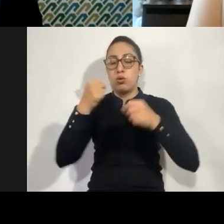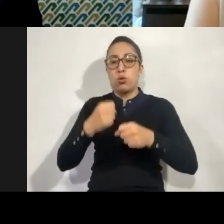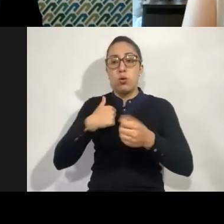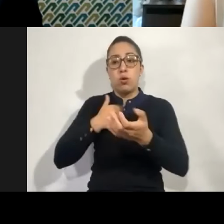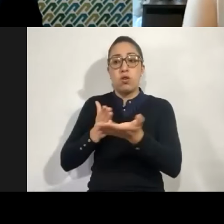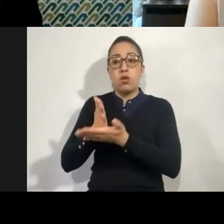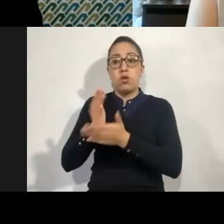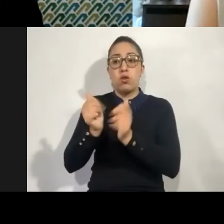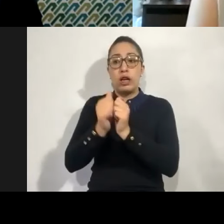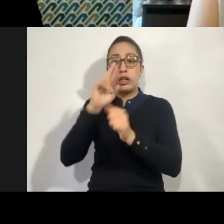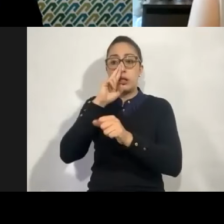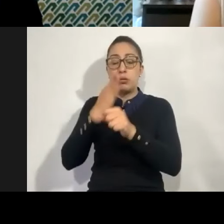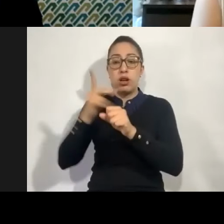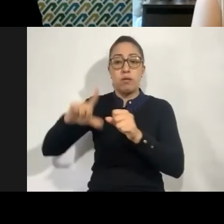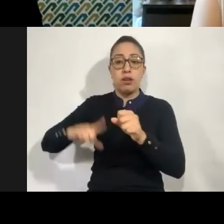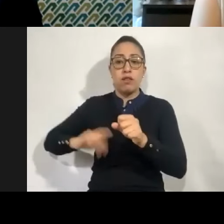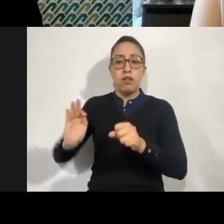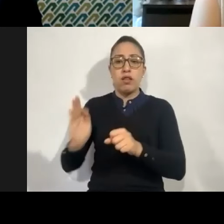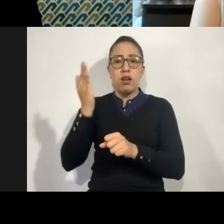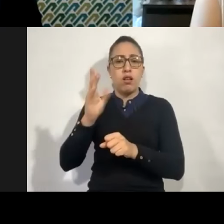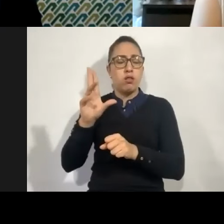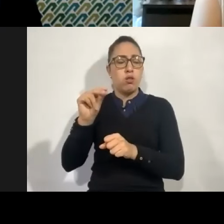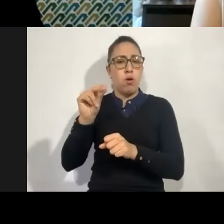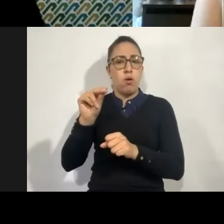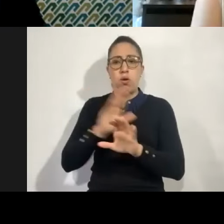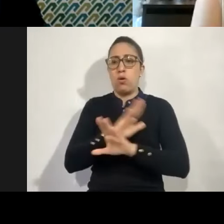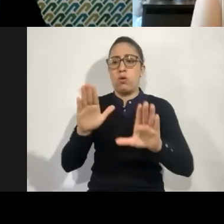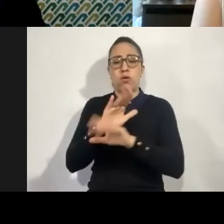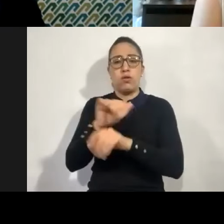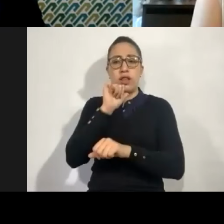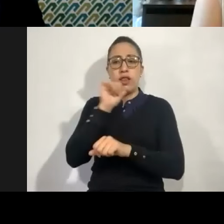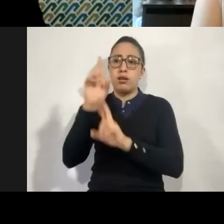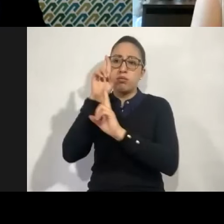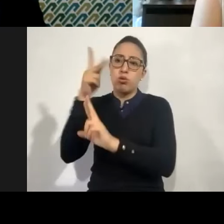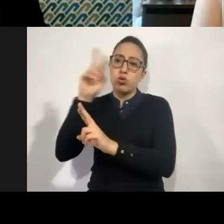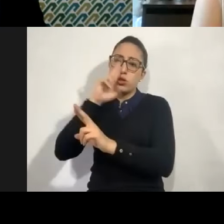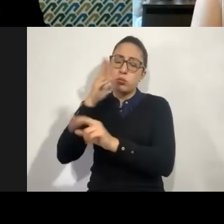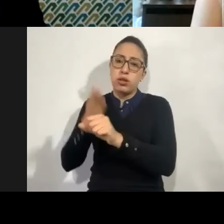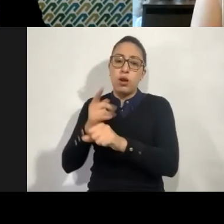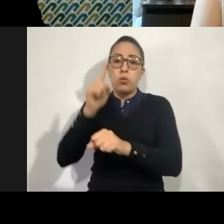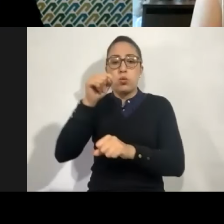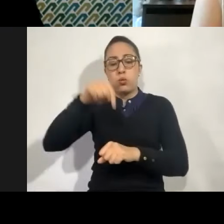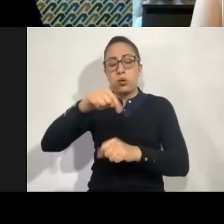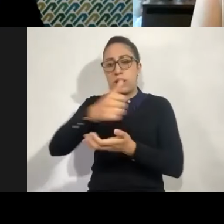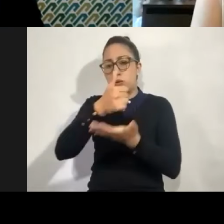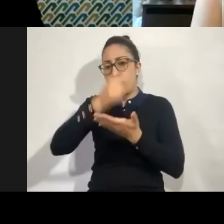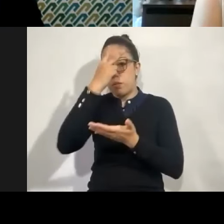invadimos esferas de competencia de la Federación por ello.